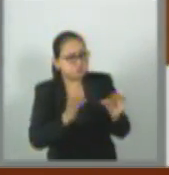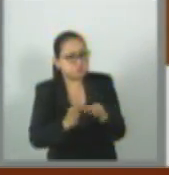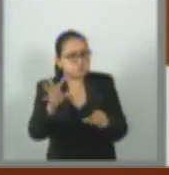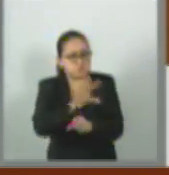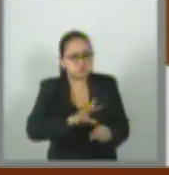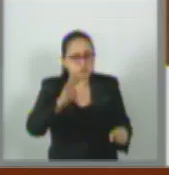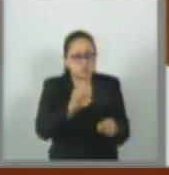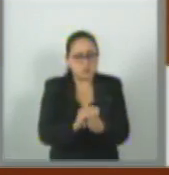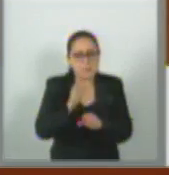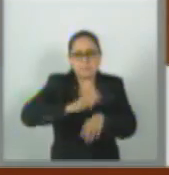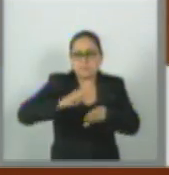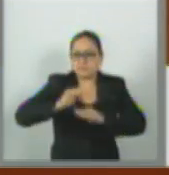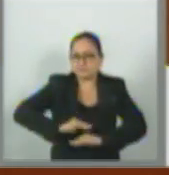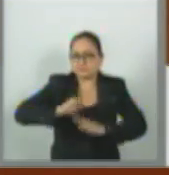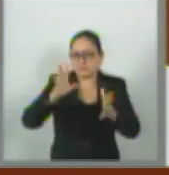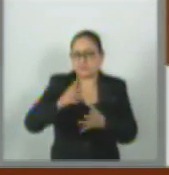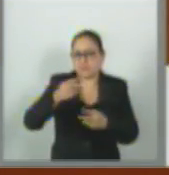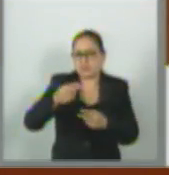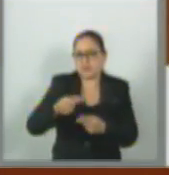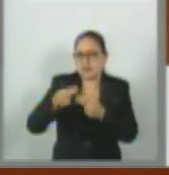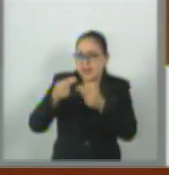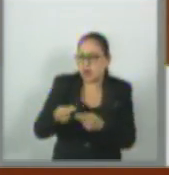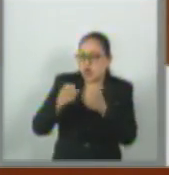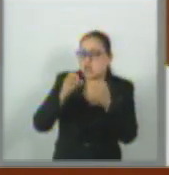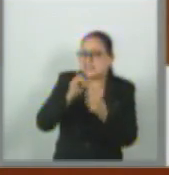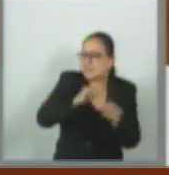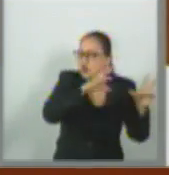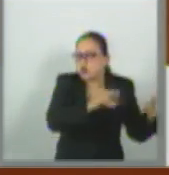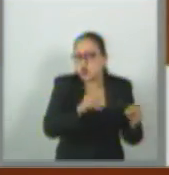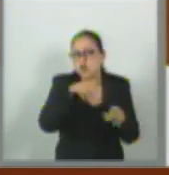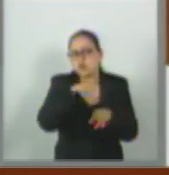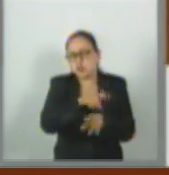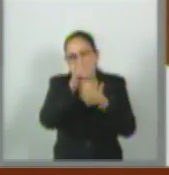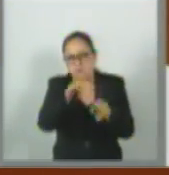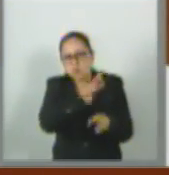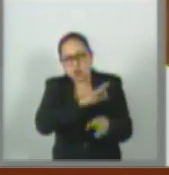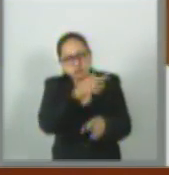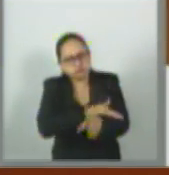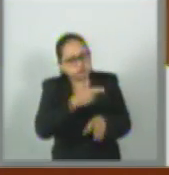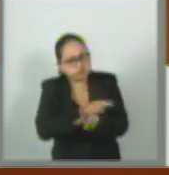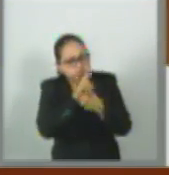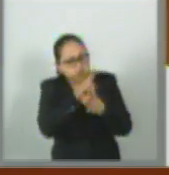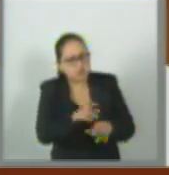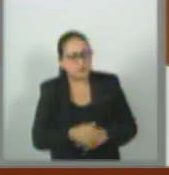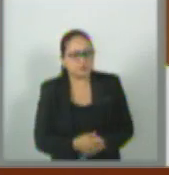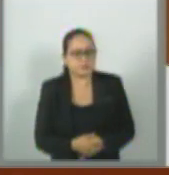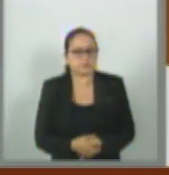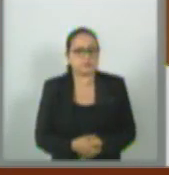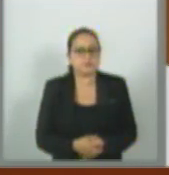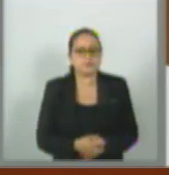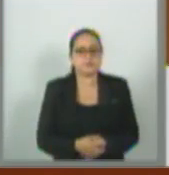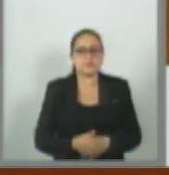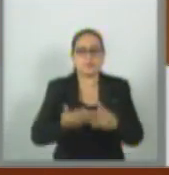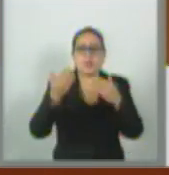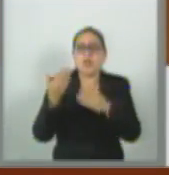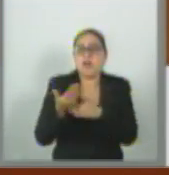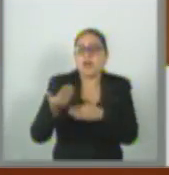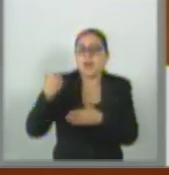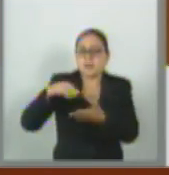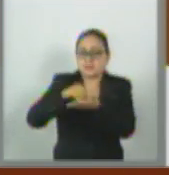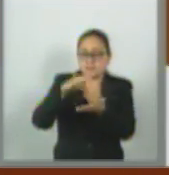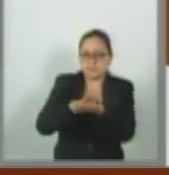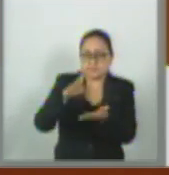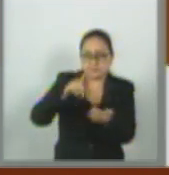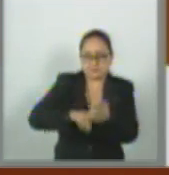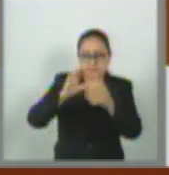y clara del negocio o del asunto a considerar como ya ha quedado establecido